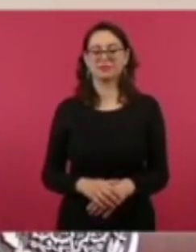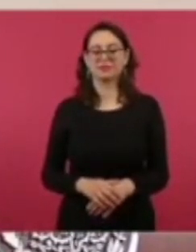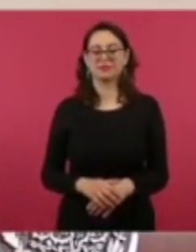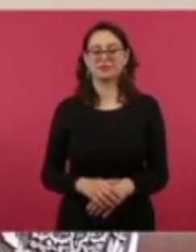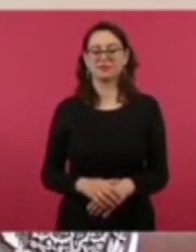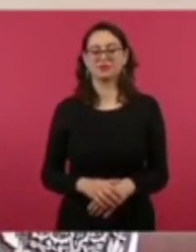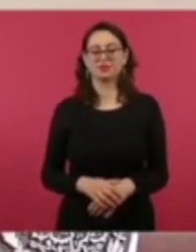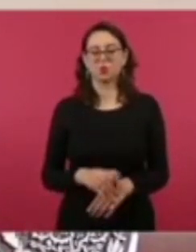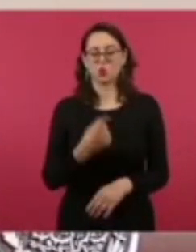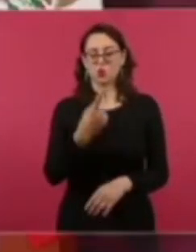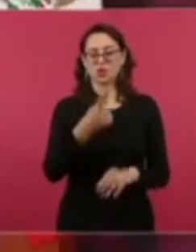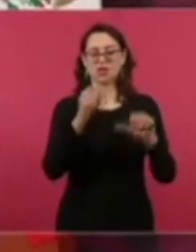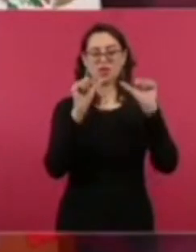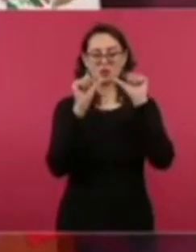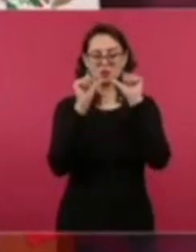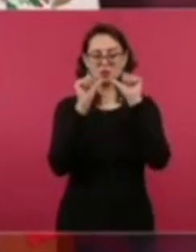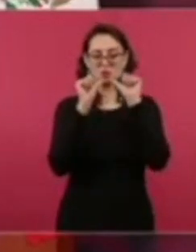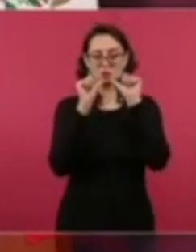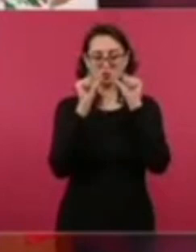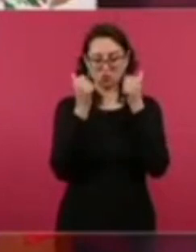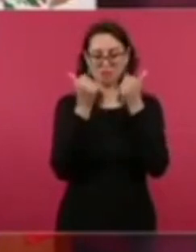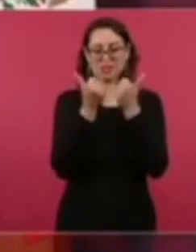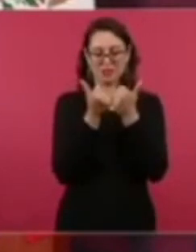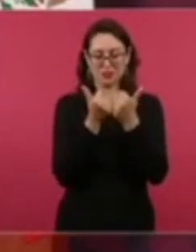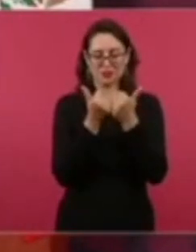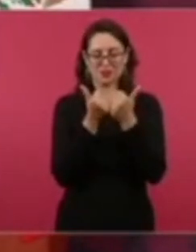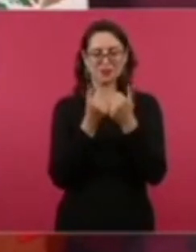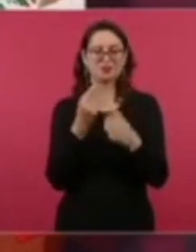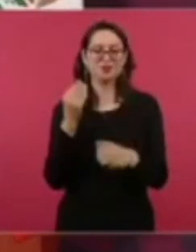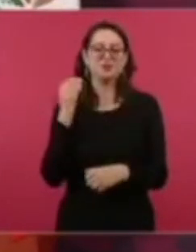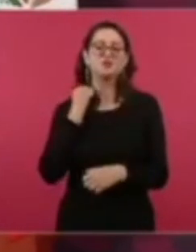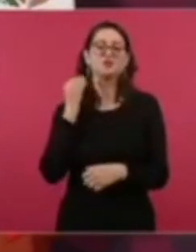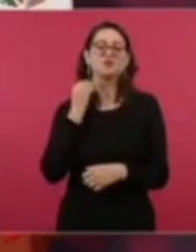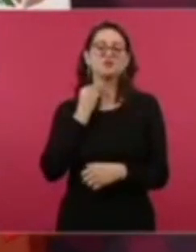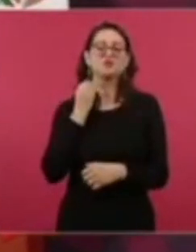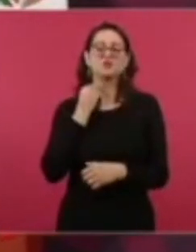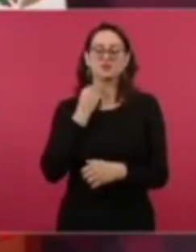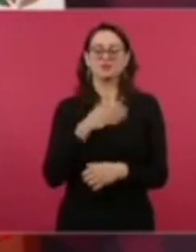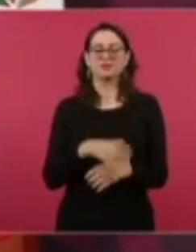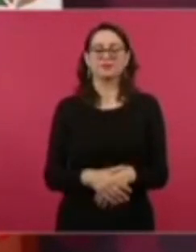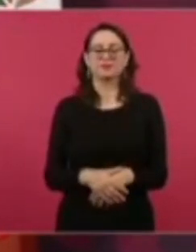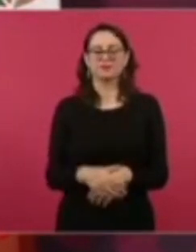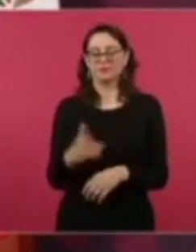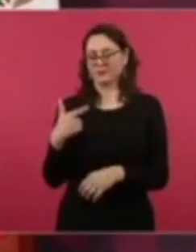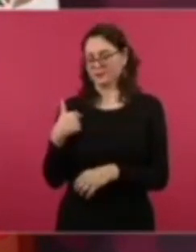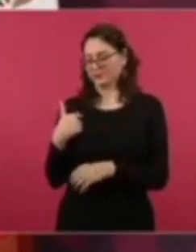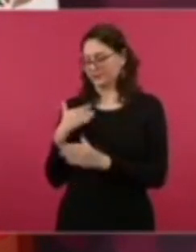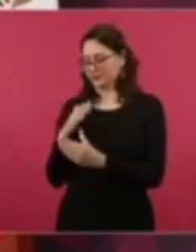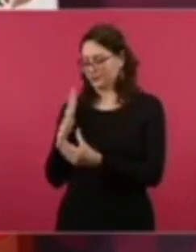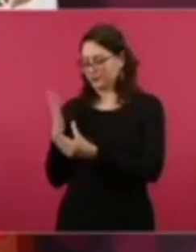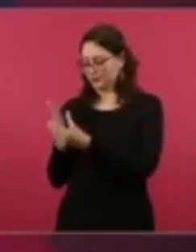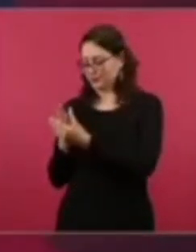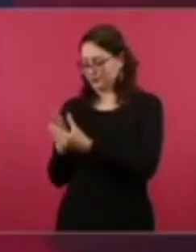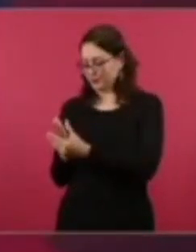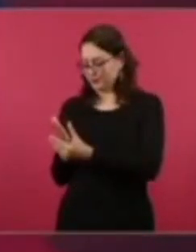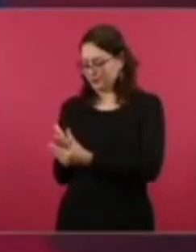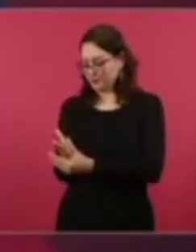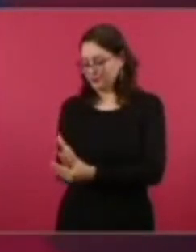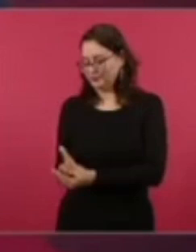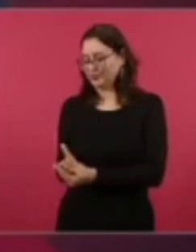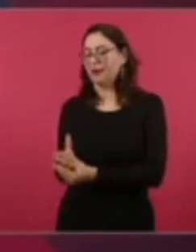asociación. Le mandé un expediente para que investigaran, porque tienen hasta un equipo de